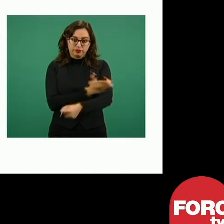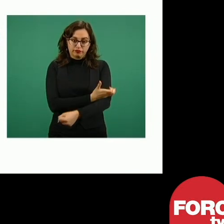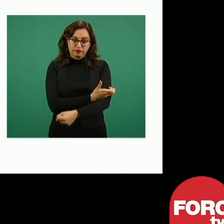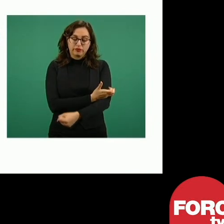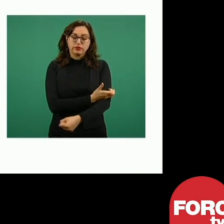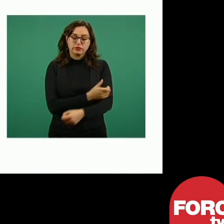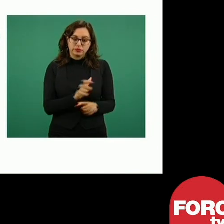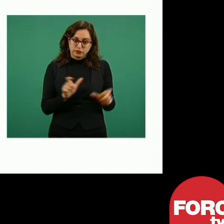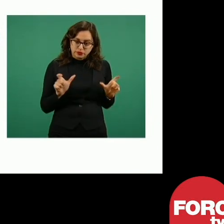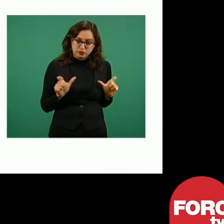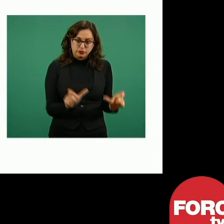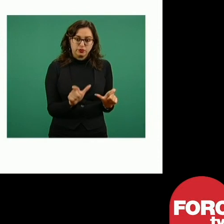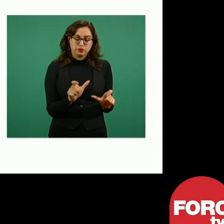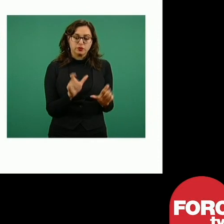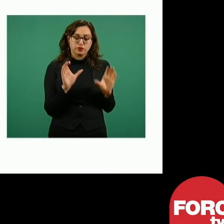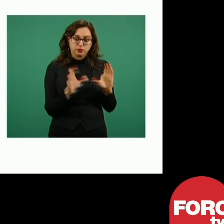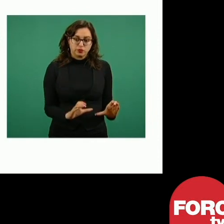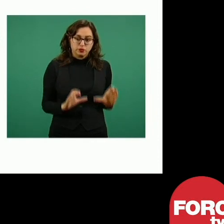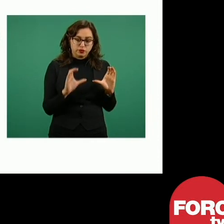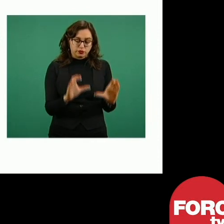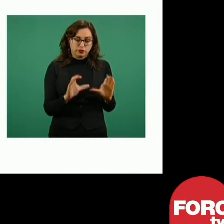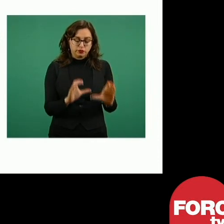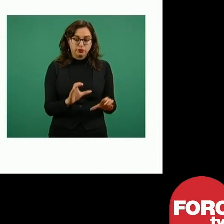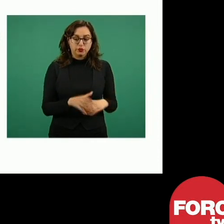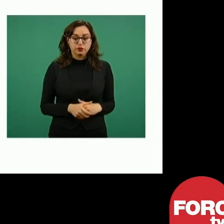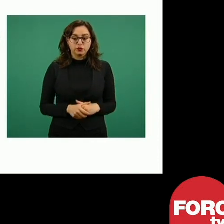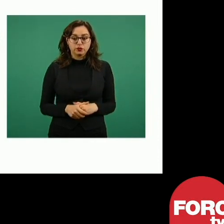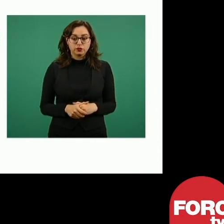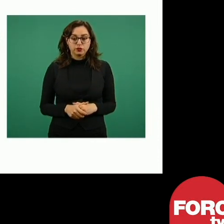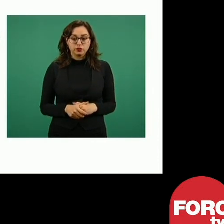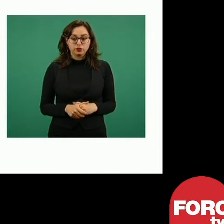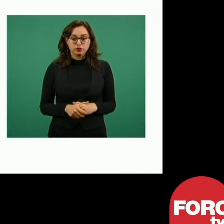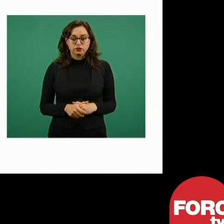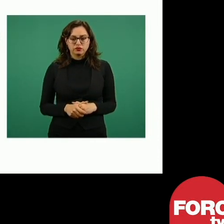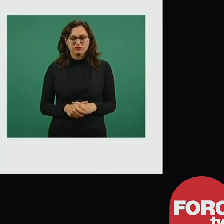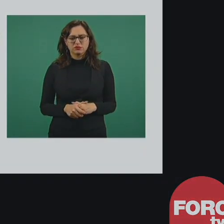se integraron para poder hacer llegar la vacuna.